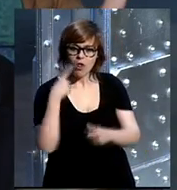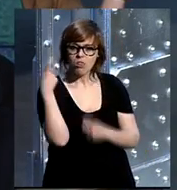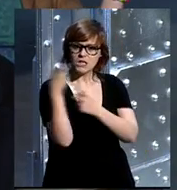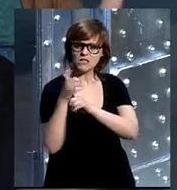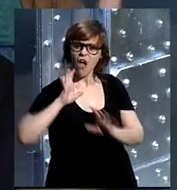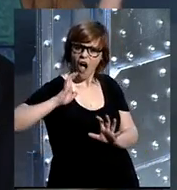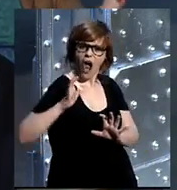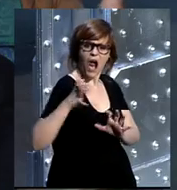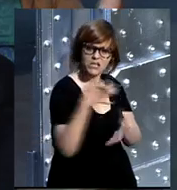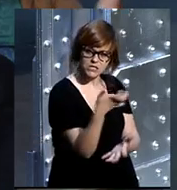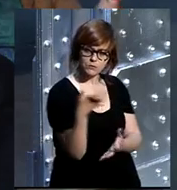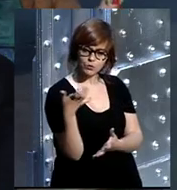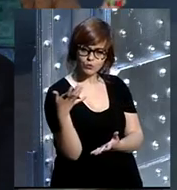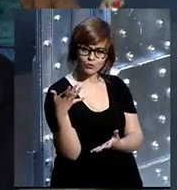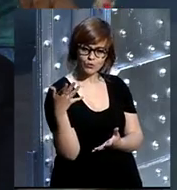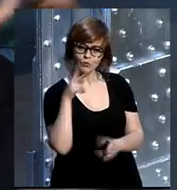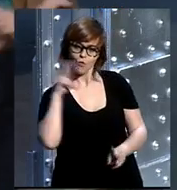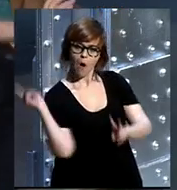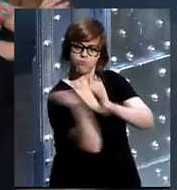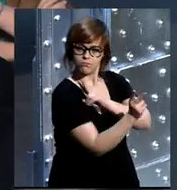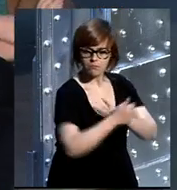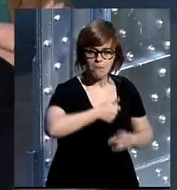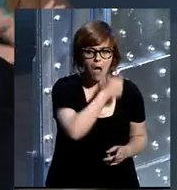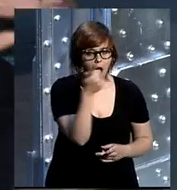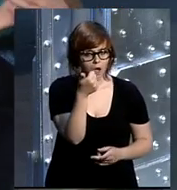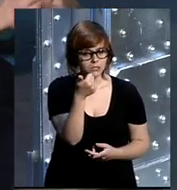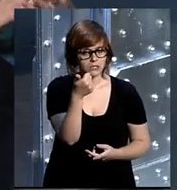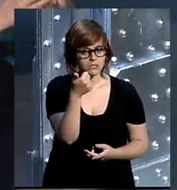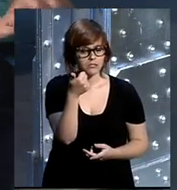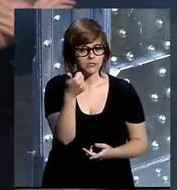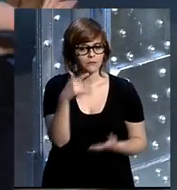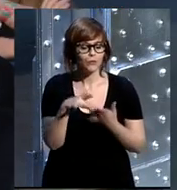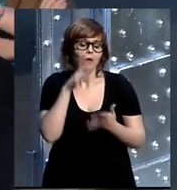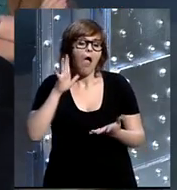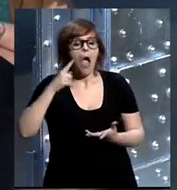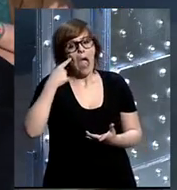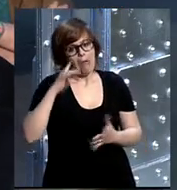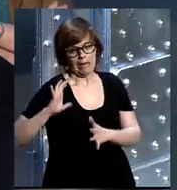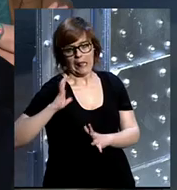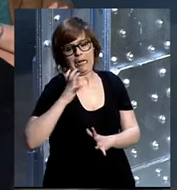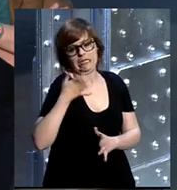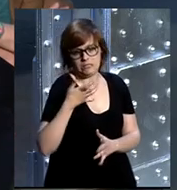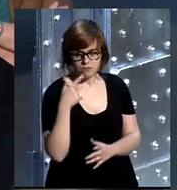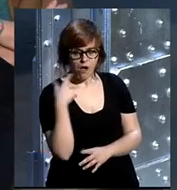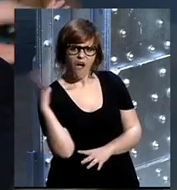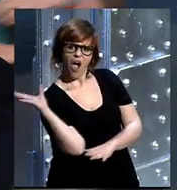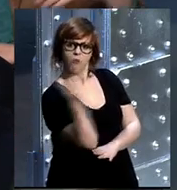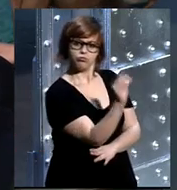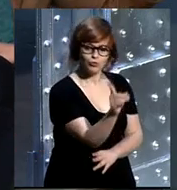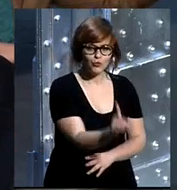si cabe el término, y en el sentido de ser determinantes. Por ejemplo,